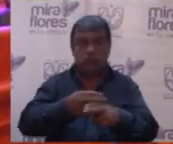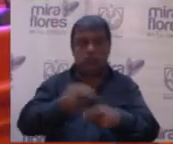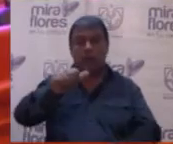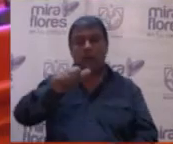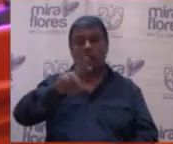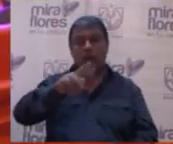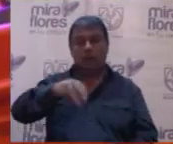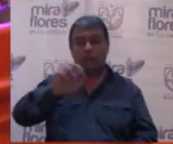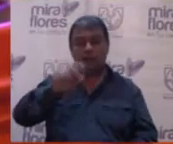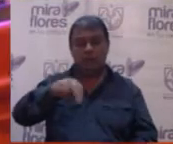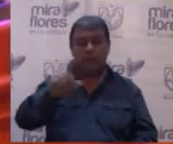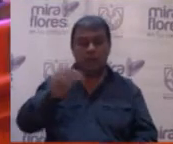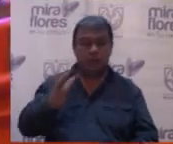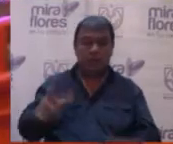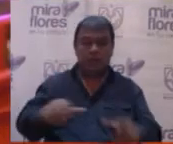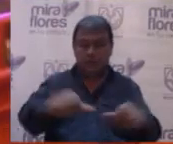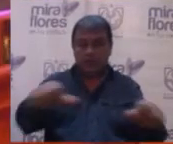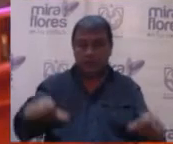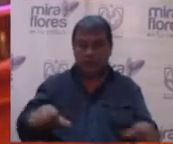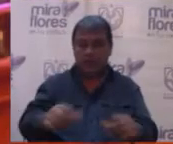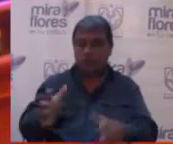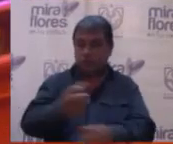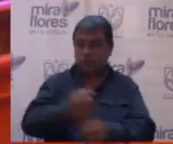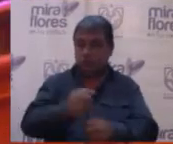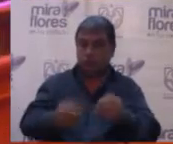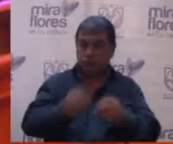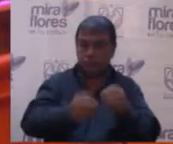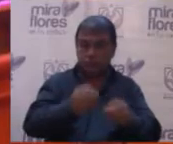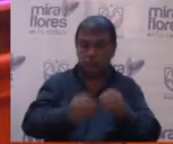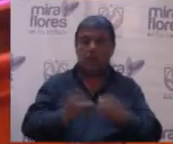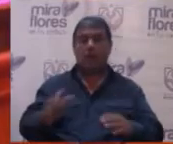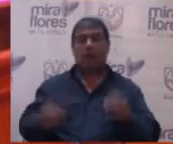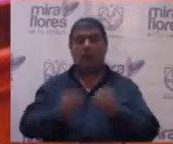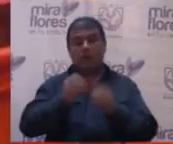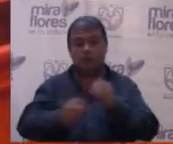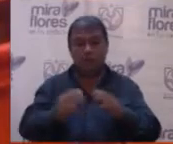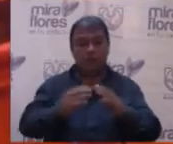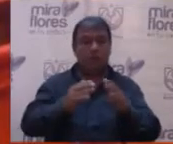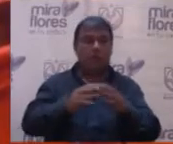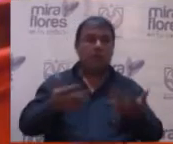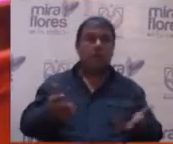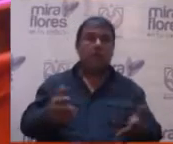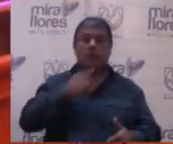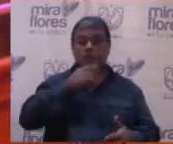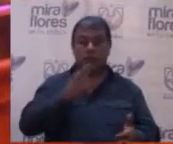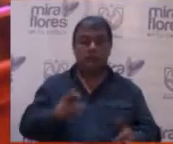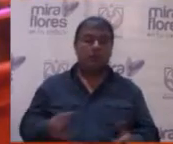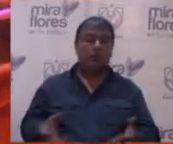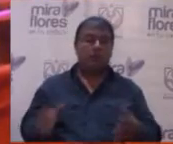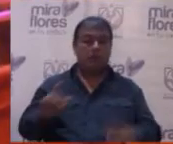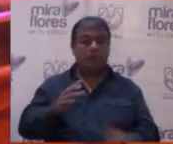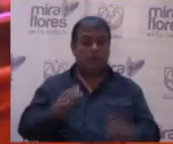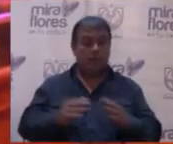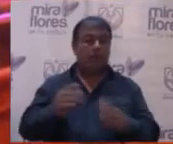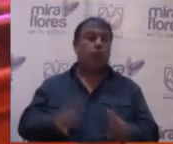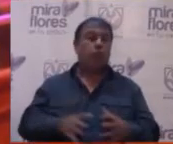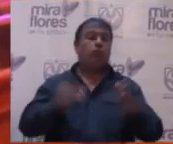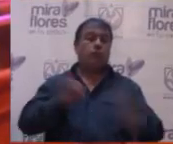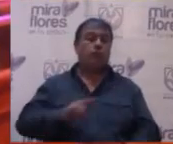Armendáriz, que se ha recuperado el terreno y se está remodelando, una casa que era muy, muy utilizada. Y